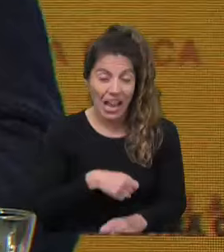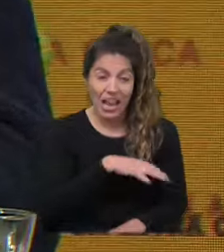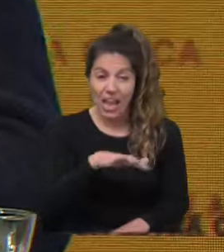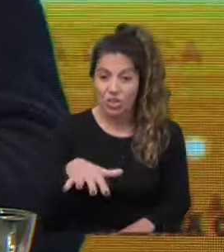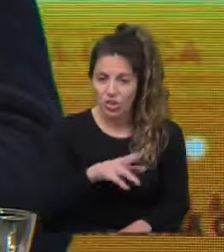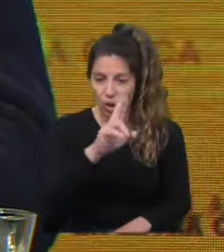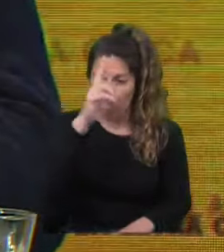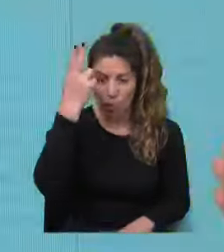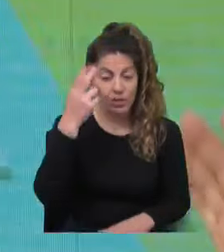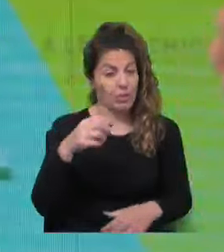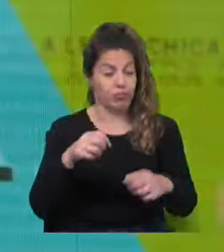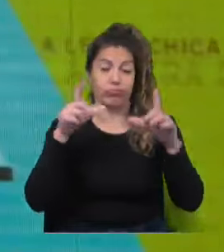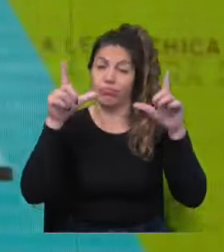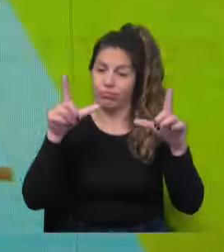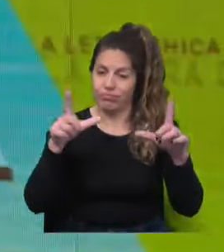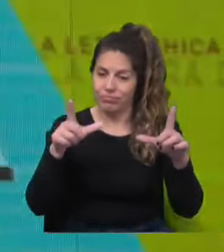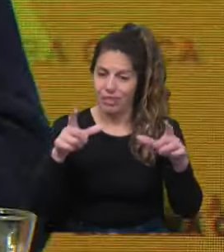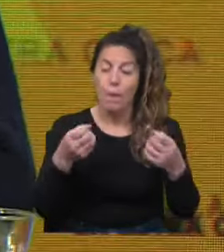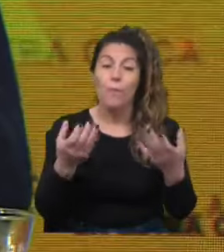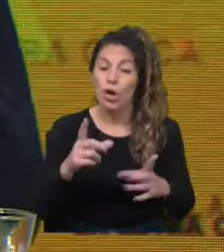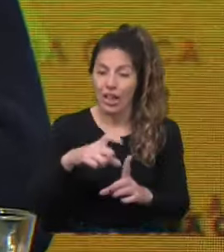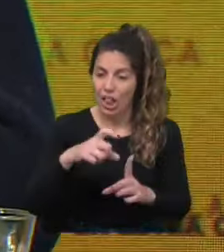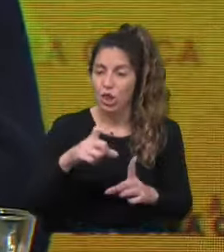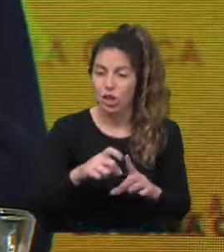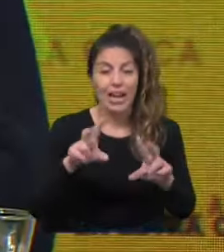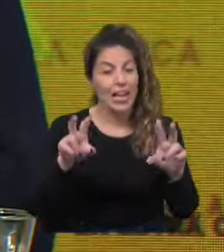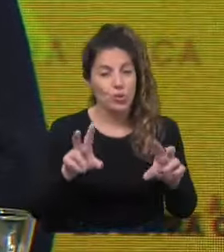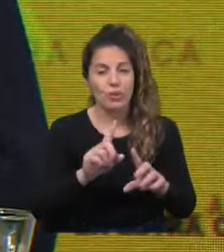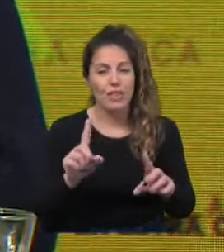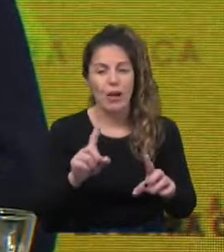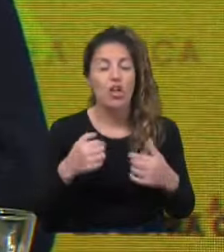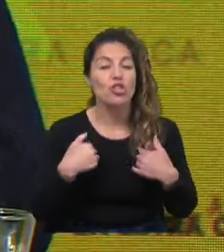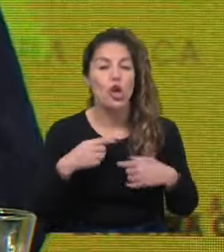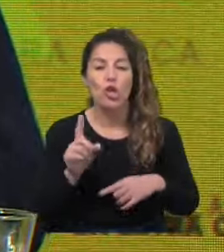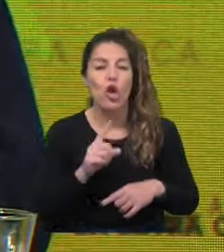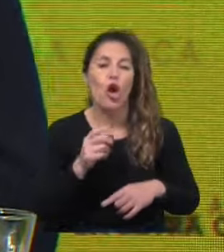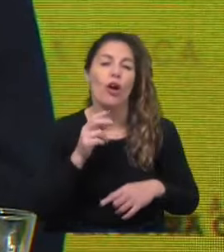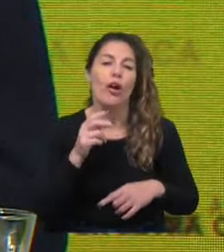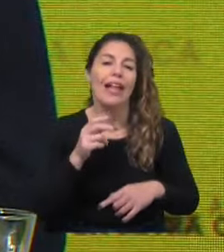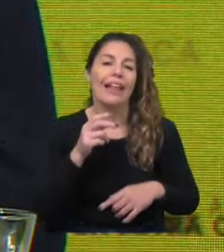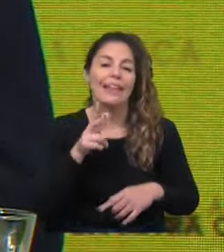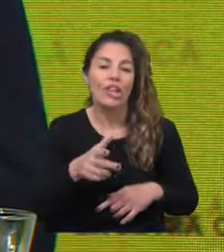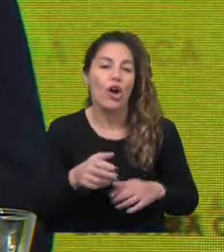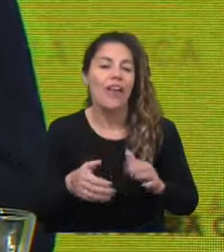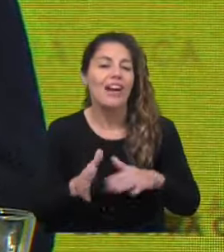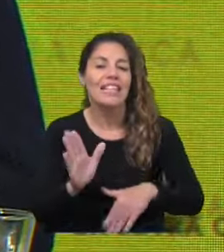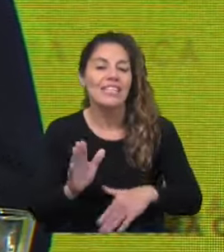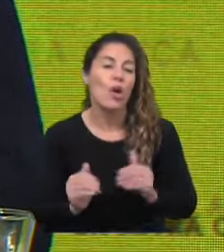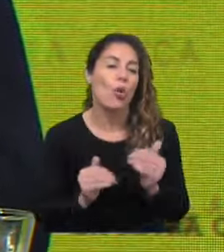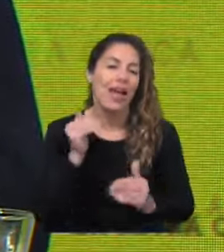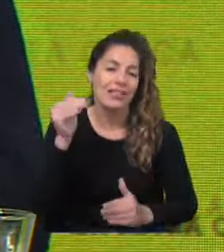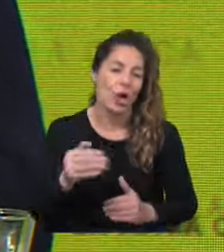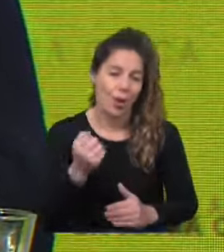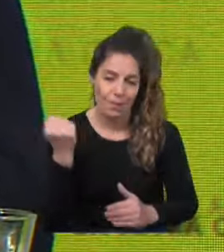sociedad uruguaya prendió alarmas. Ah, sí. ¿Por qué el dólar es un tema? No, yo no vaticino que vaya a haber un salto